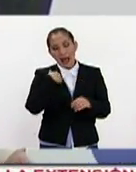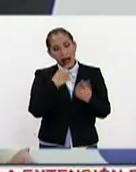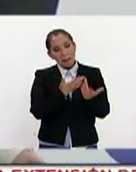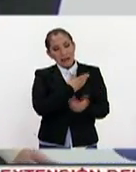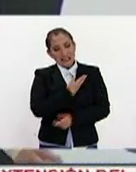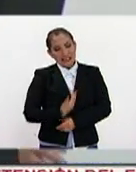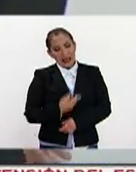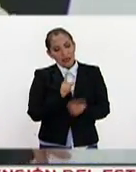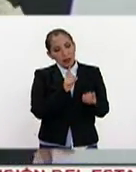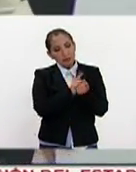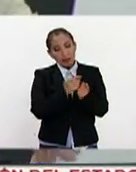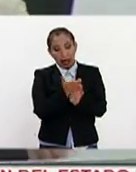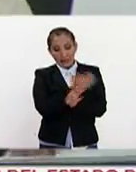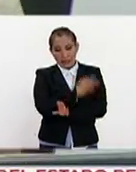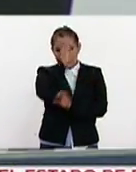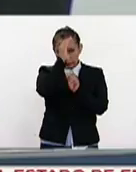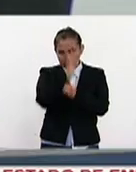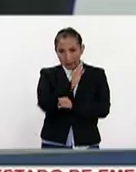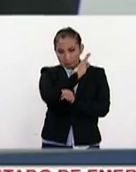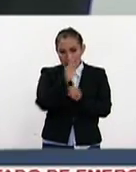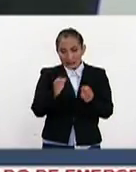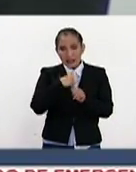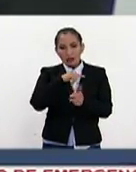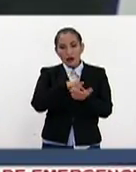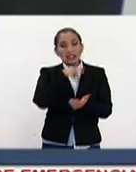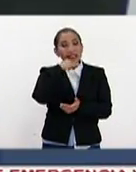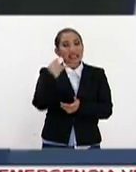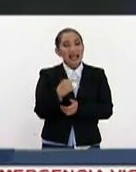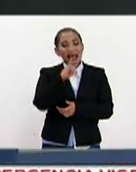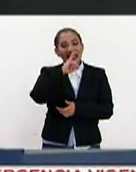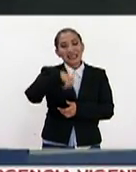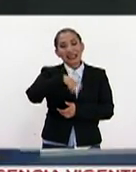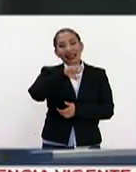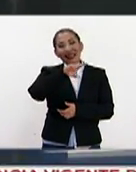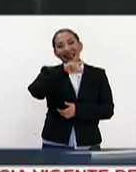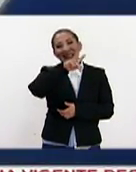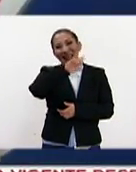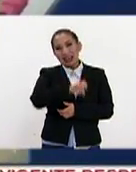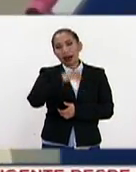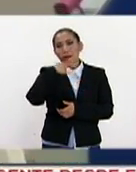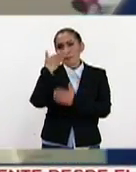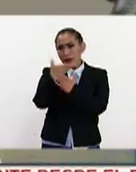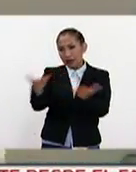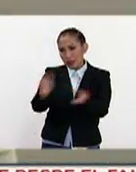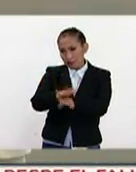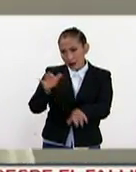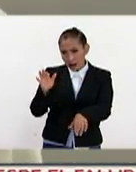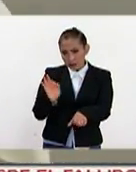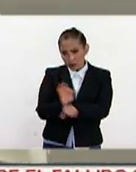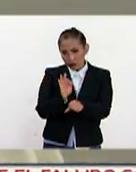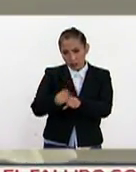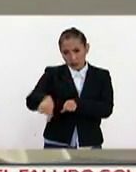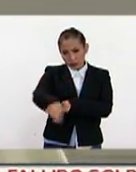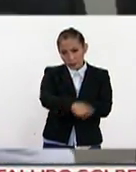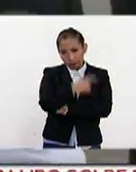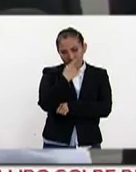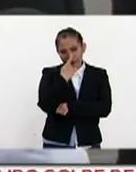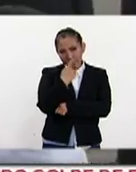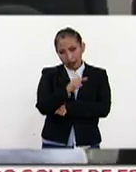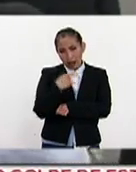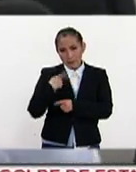Kuczynski. Antes ofició una misa en la ciudad chilena de Iquique, donde pidió mayor protección para